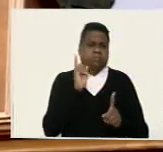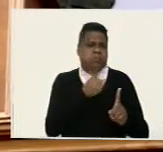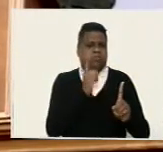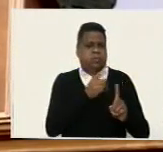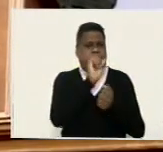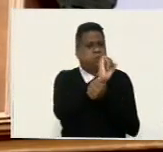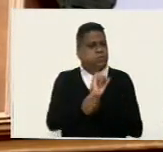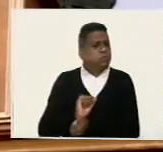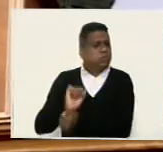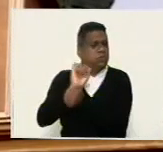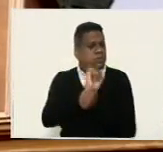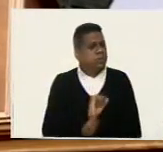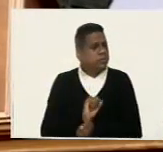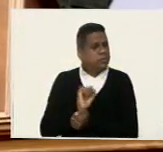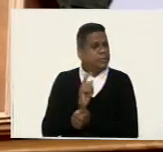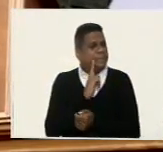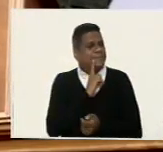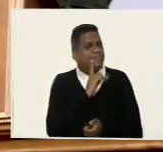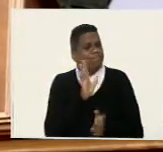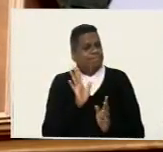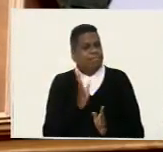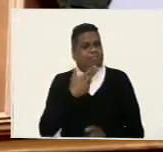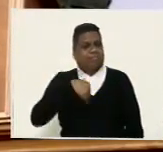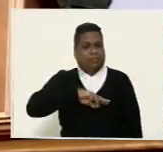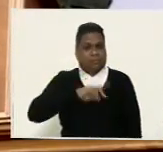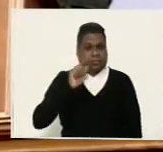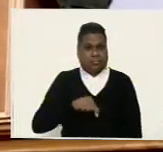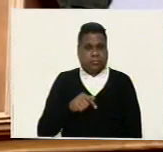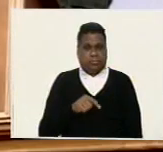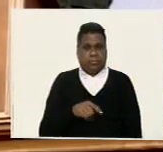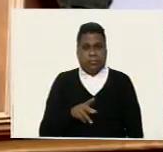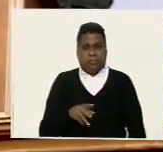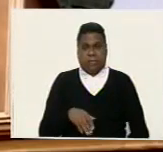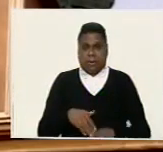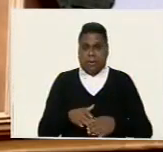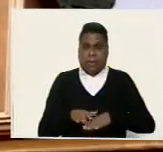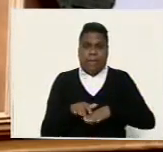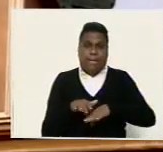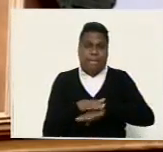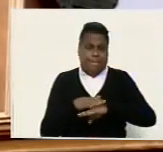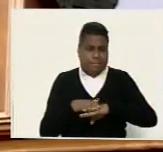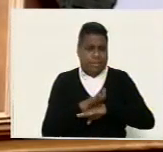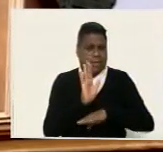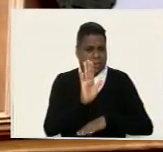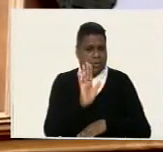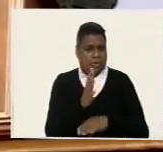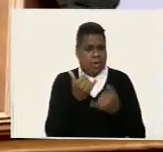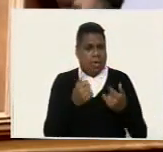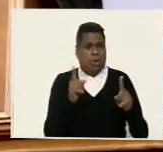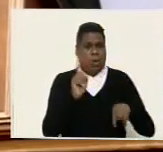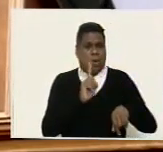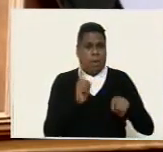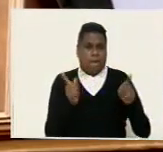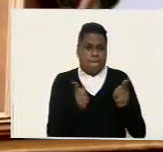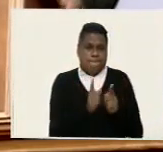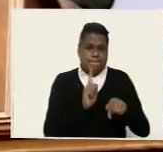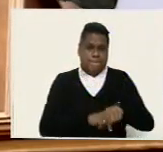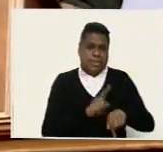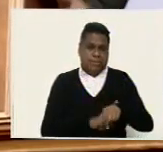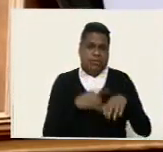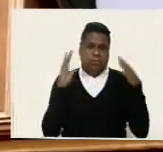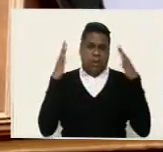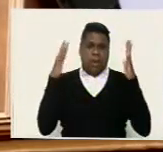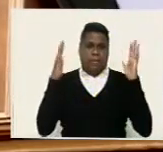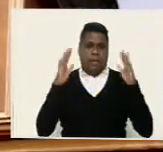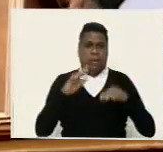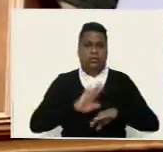que nosotros aquí, y con el permiso del presidente, deberíamos darle un minuto de aplauso a los camaradas sancionados,